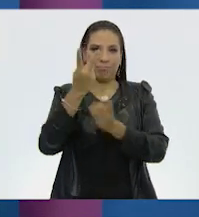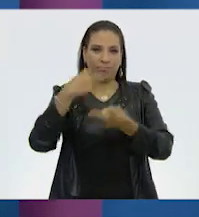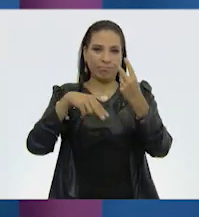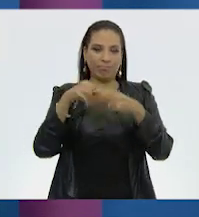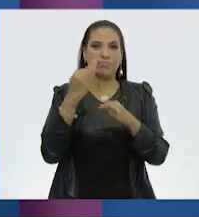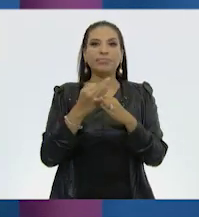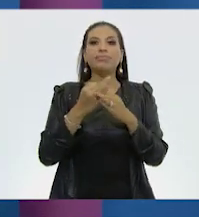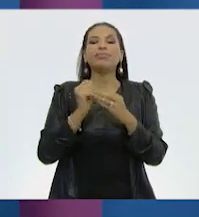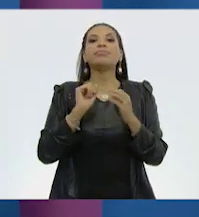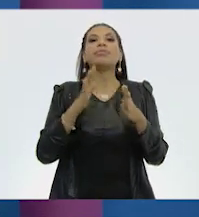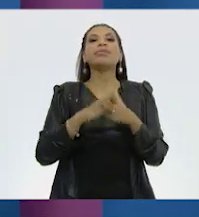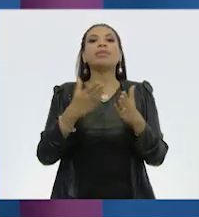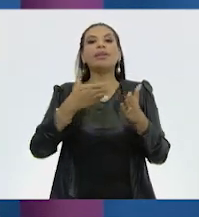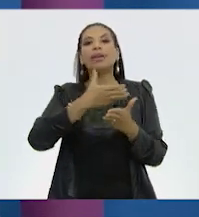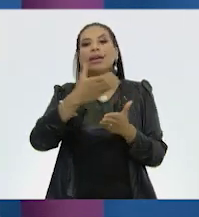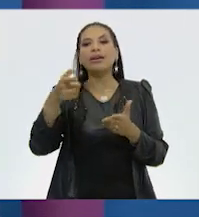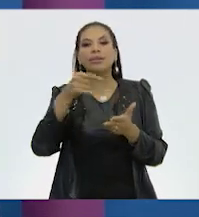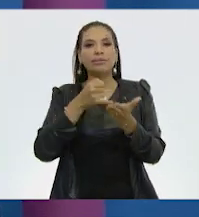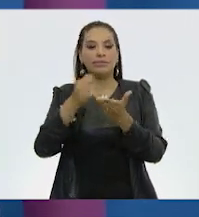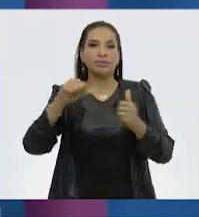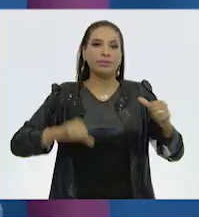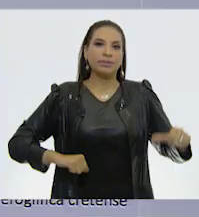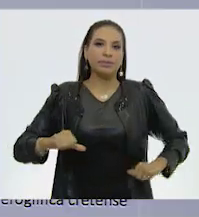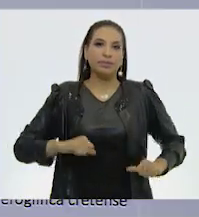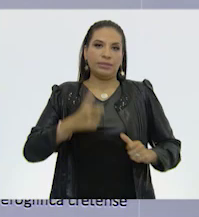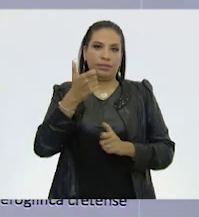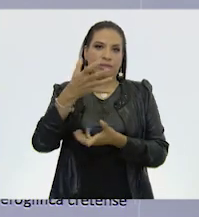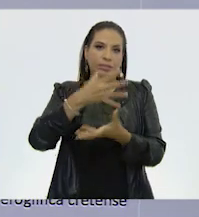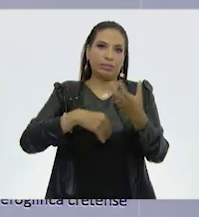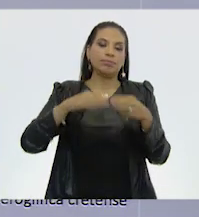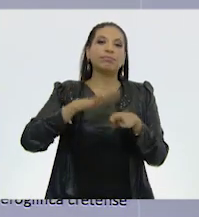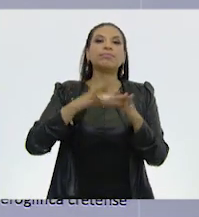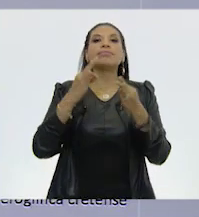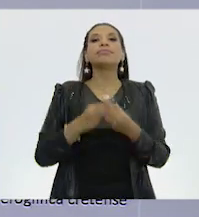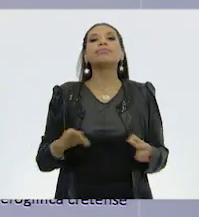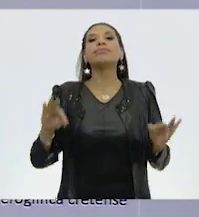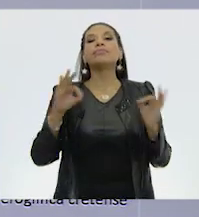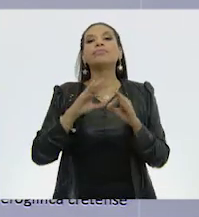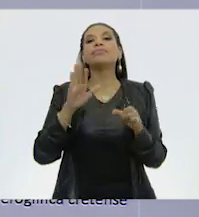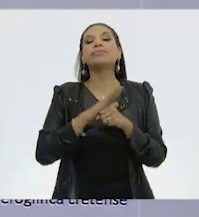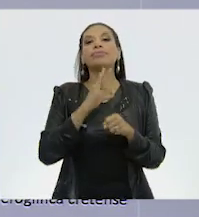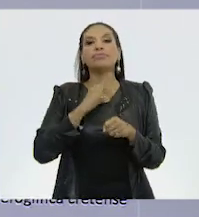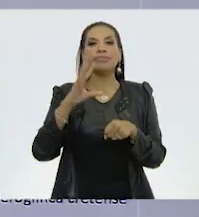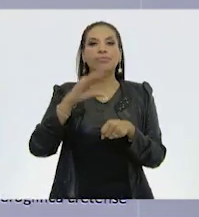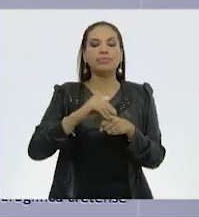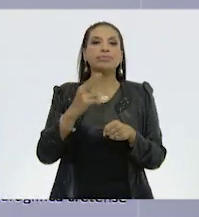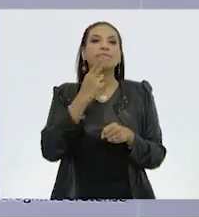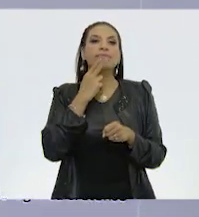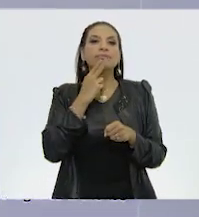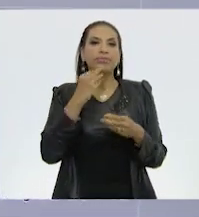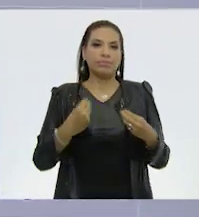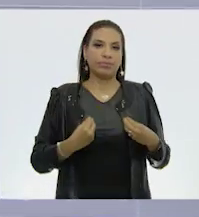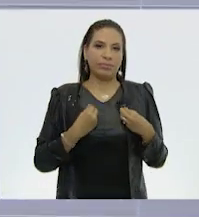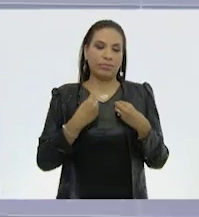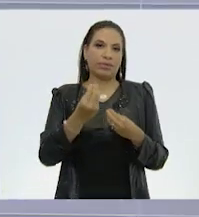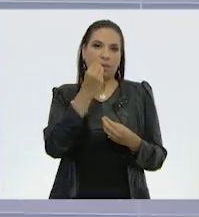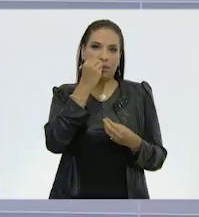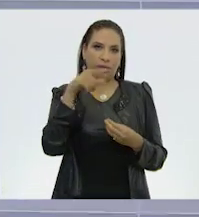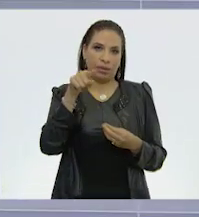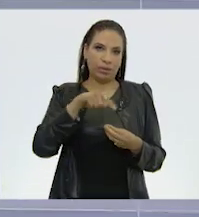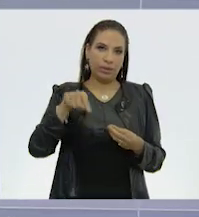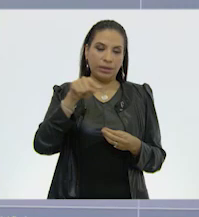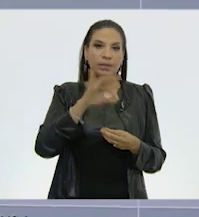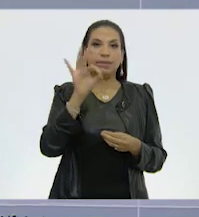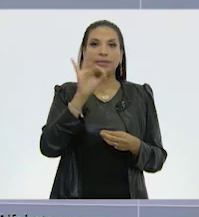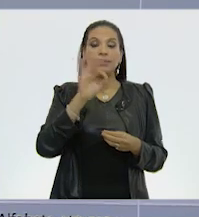actualmente la agricultura sigue siendo una de las actividades económicas más importantes porque permite preservar la vida a través de la alimentación.